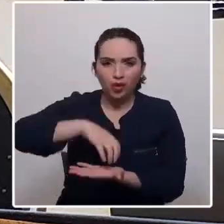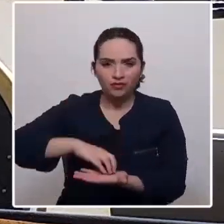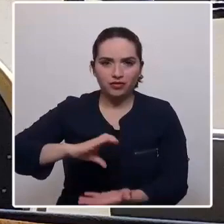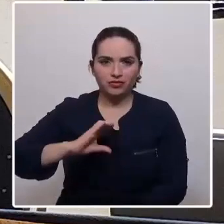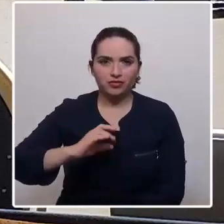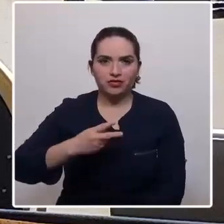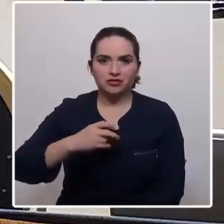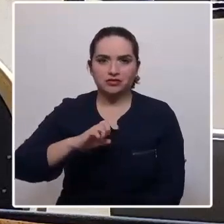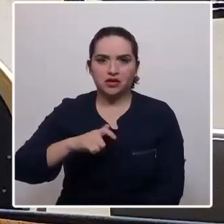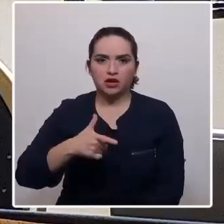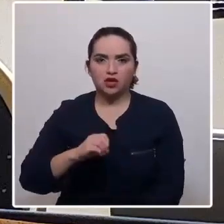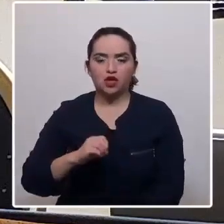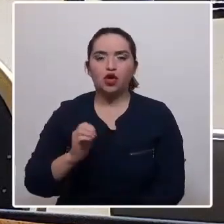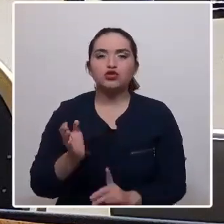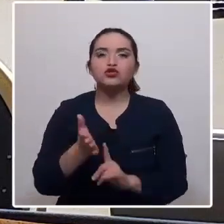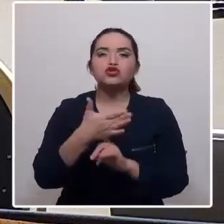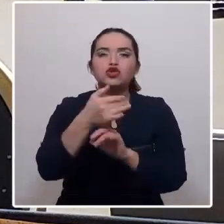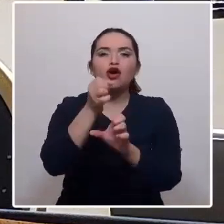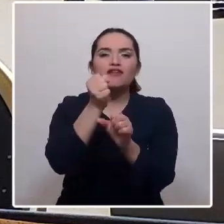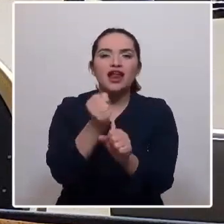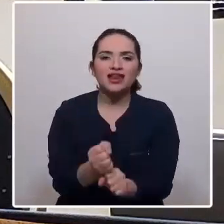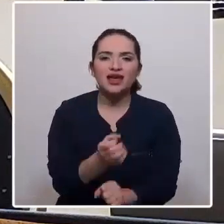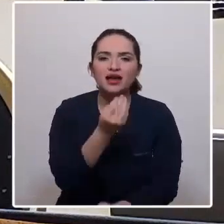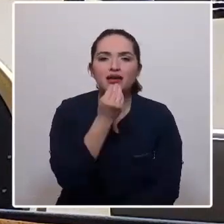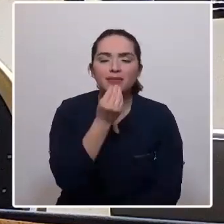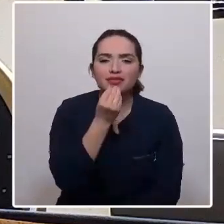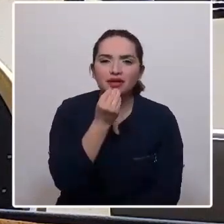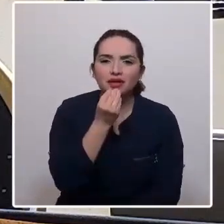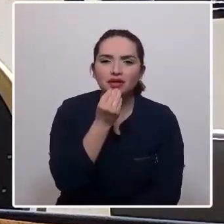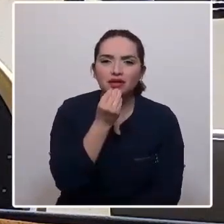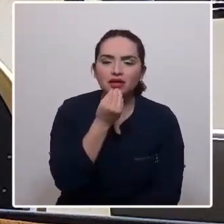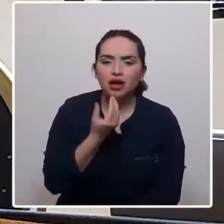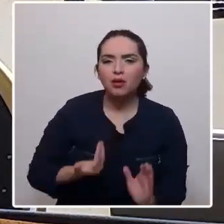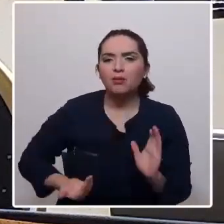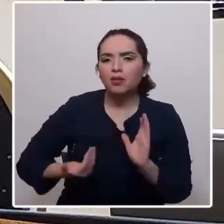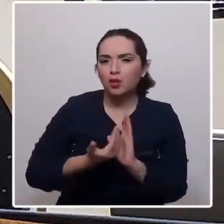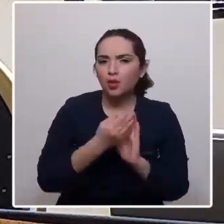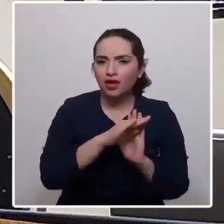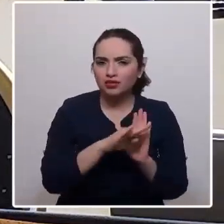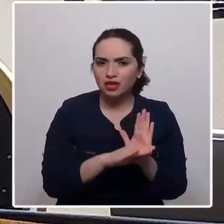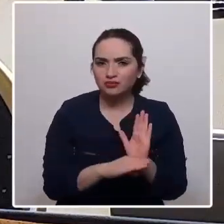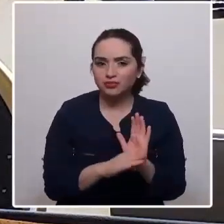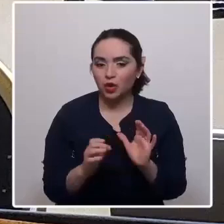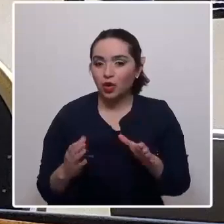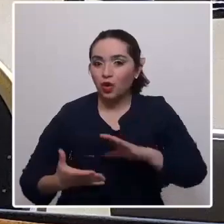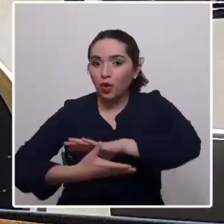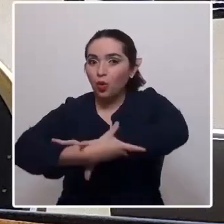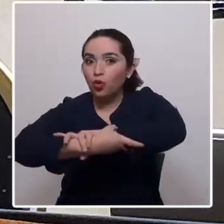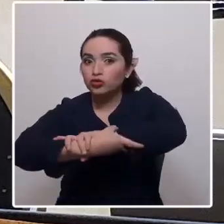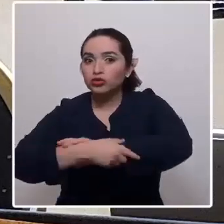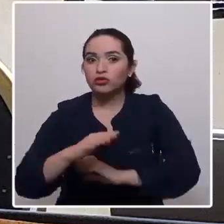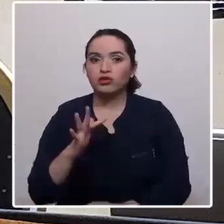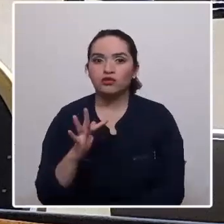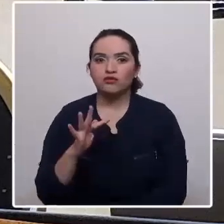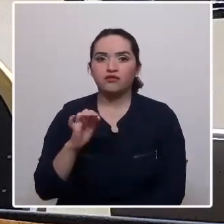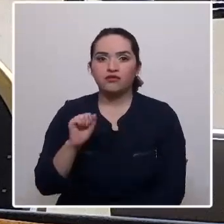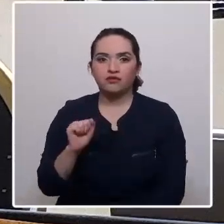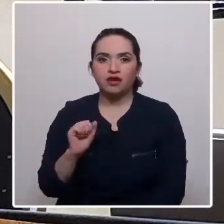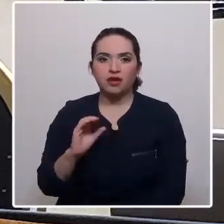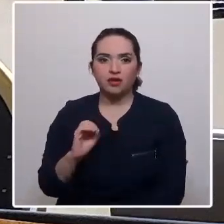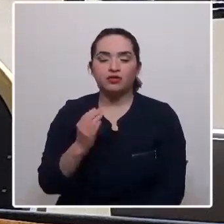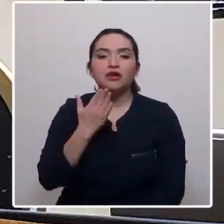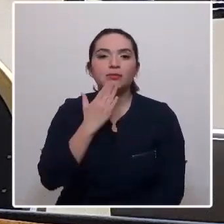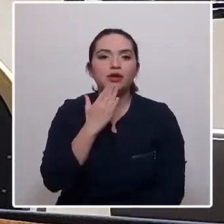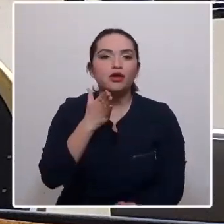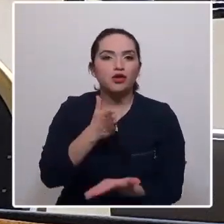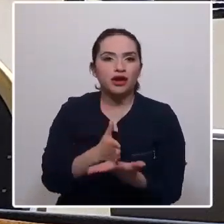soberanía alimentaria, obviamente que era una propuesta que estaba trabajada, ¿cierto?, con la FAO y con el Colegio de Nutricionistas de Chile.